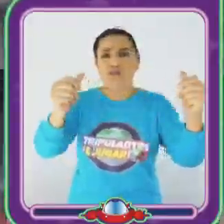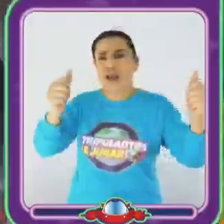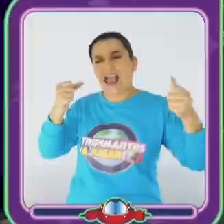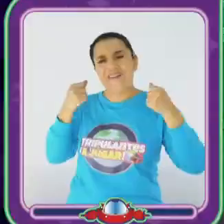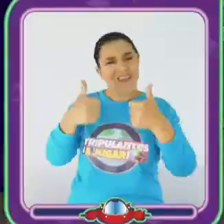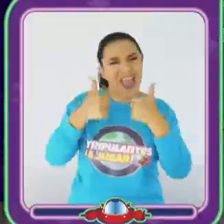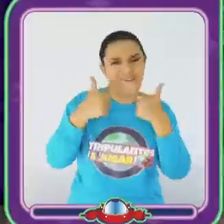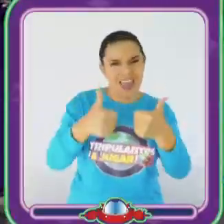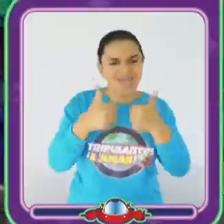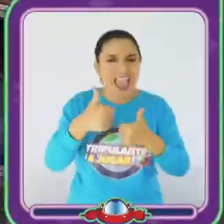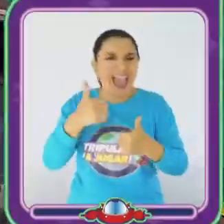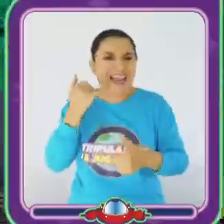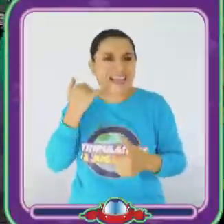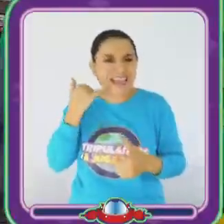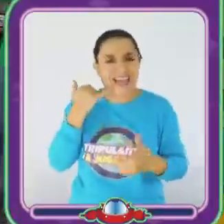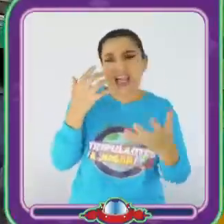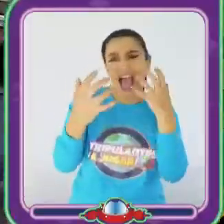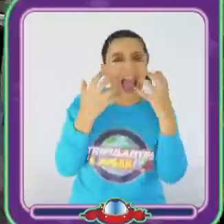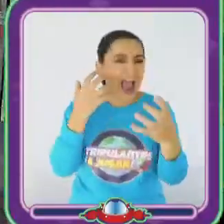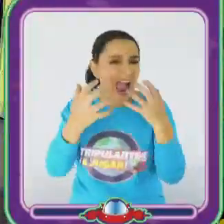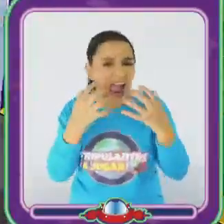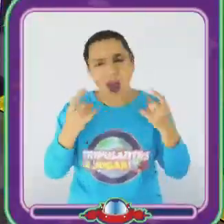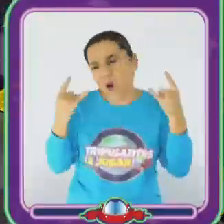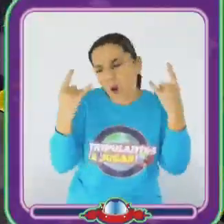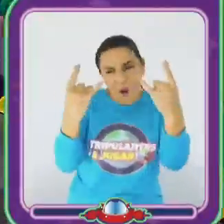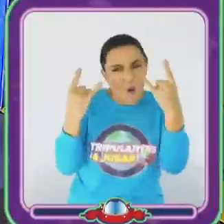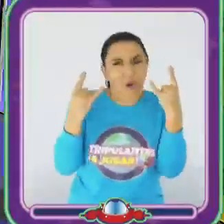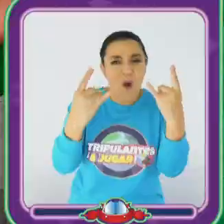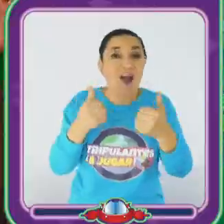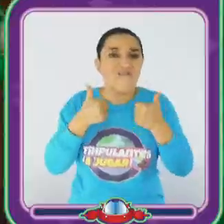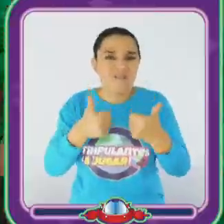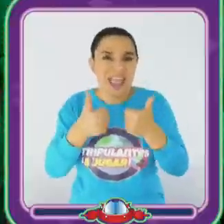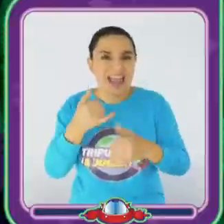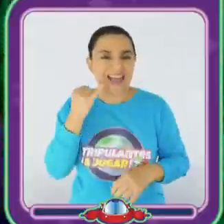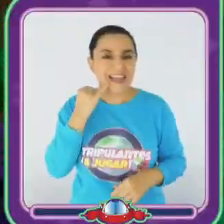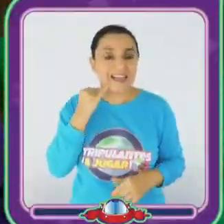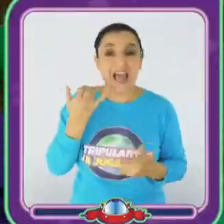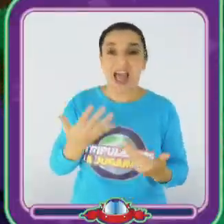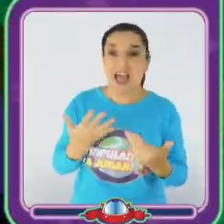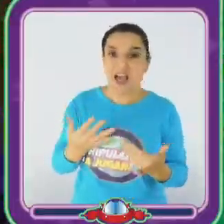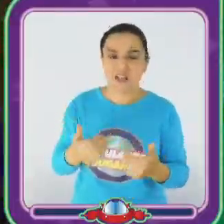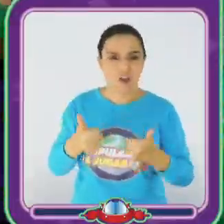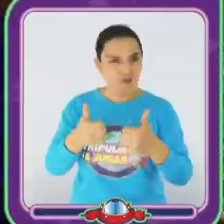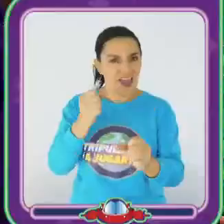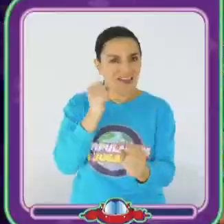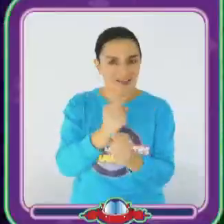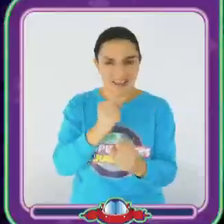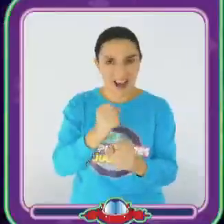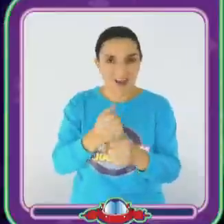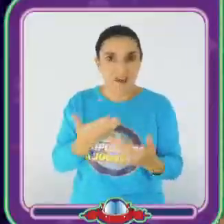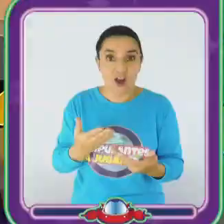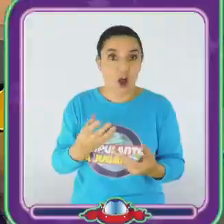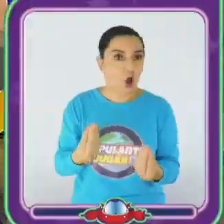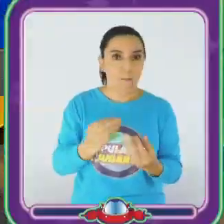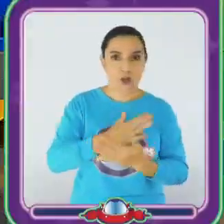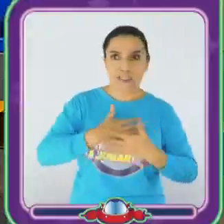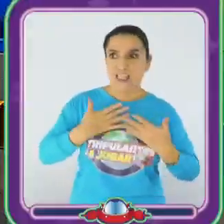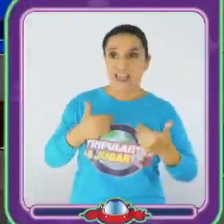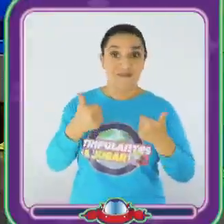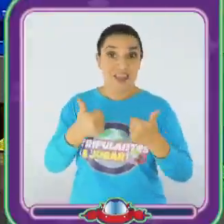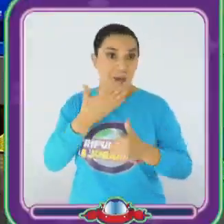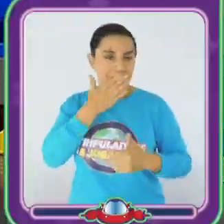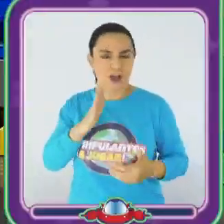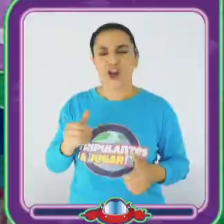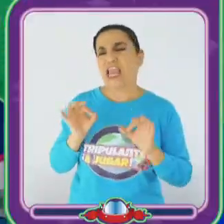sigue, sigue, sigue, sigue, sigue, sigue, sigue, sigue, sigue, sigue, sigue, sigue, sigue, sigue, sigue, sigue, sigue. ¡Qué gran trabajo! ¿Cómo te sientes